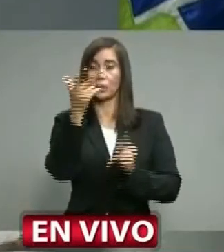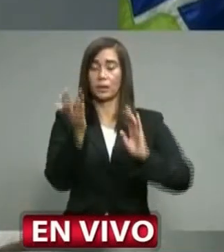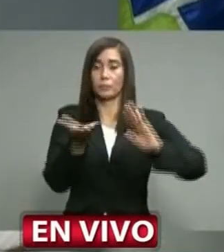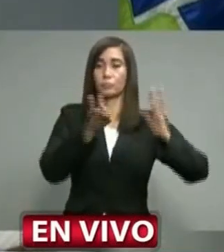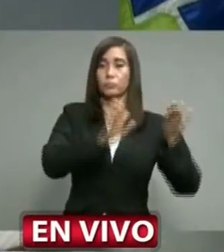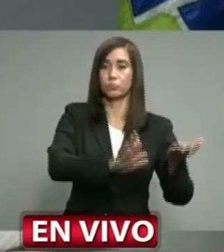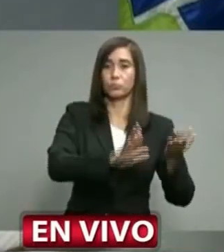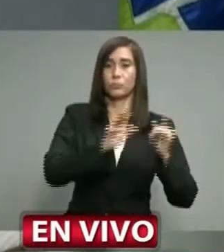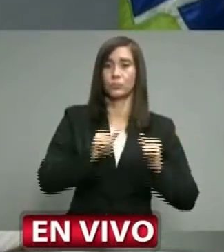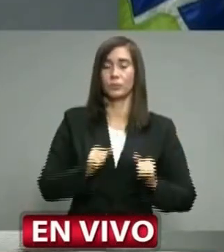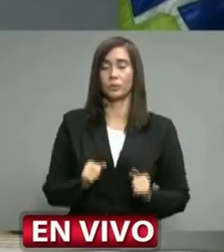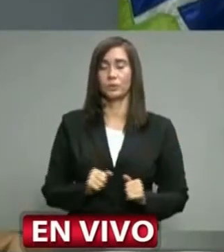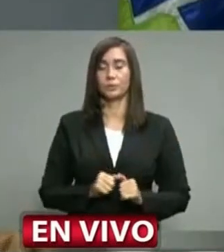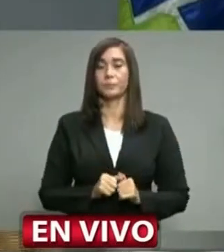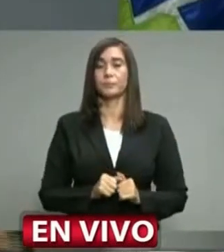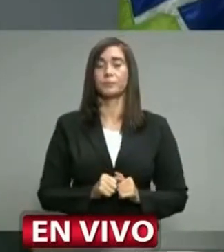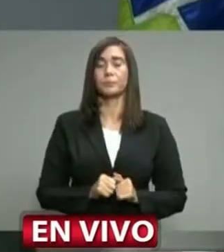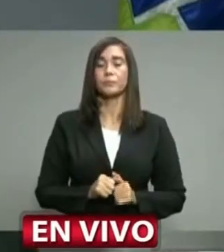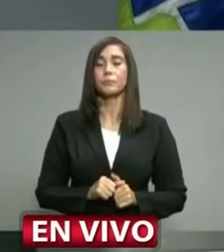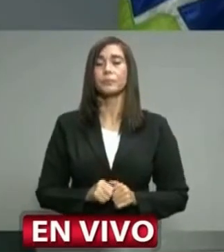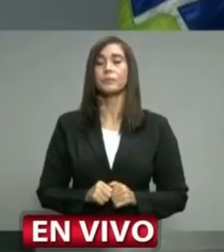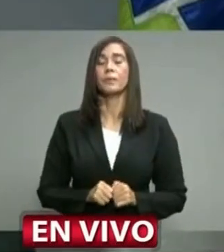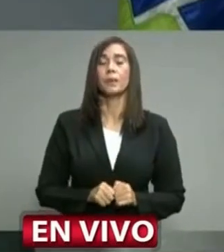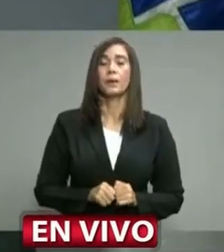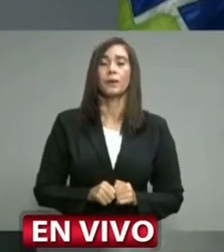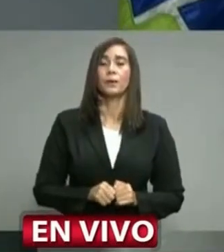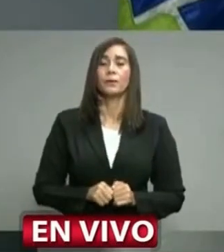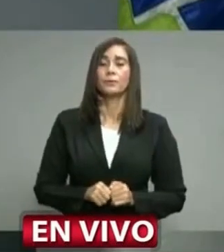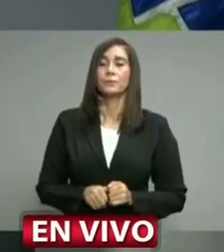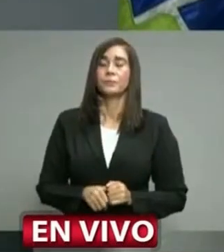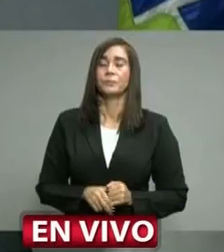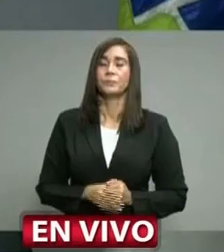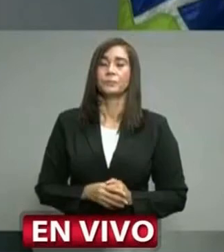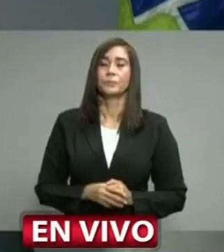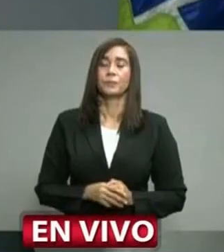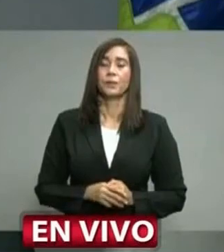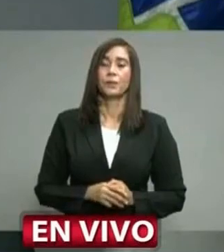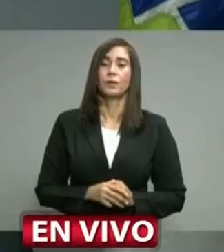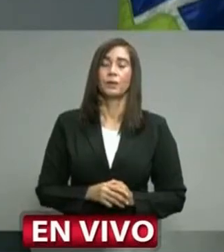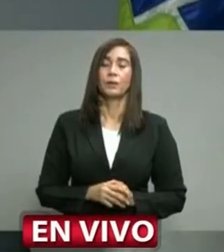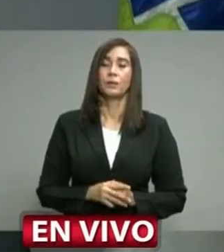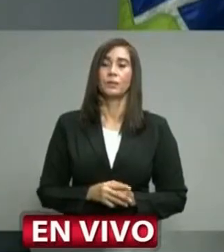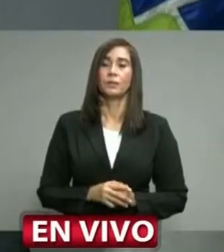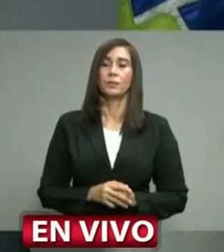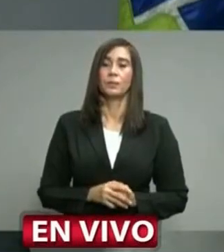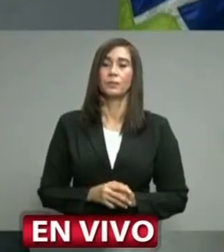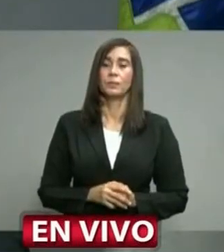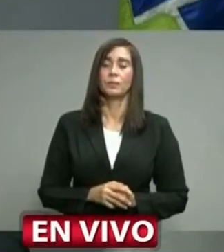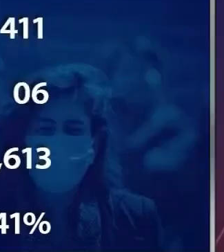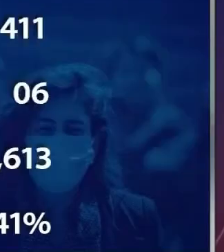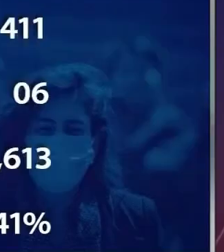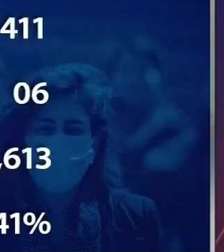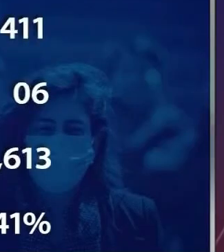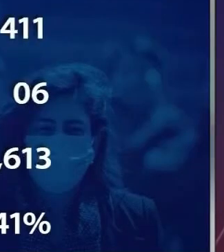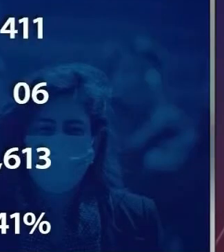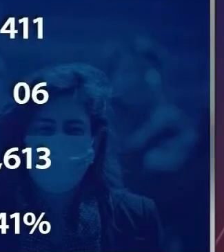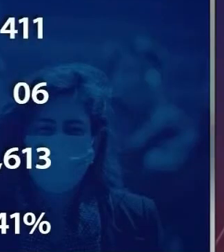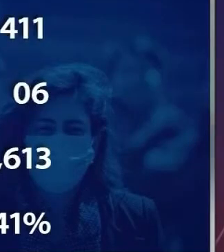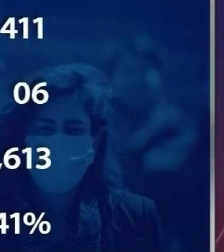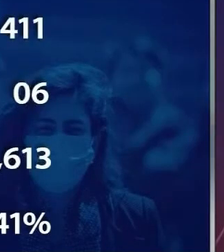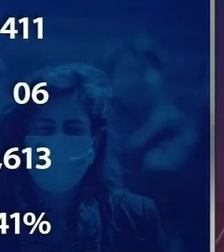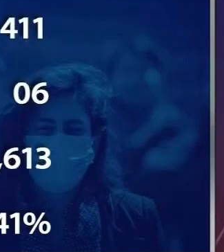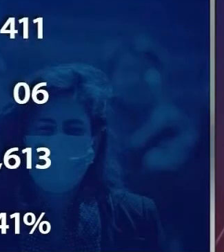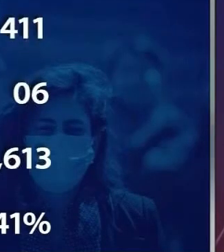y sujetos a las medidas de control y vigilancia ya establecida. Las